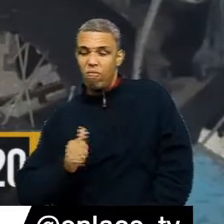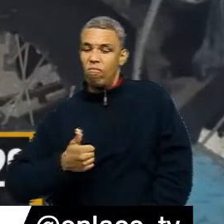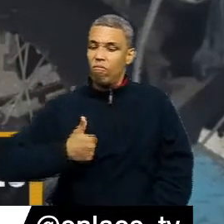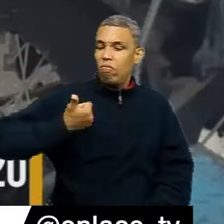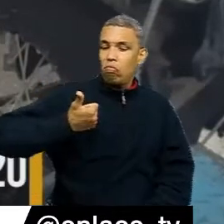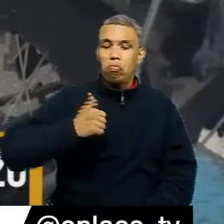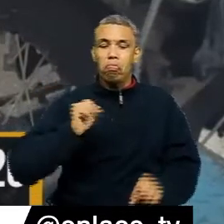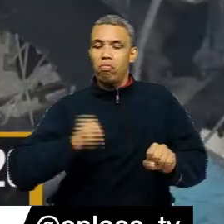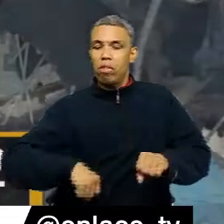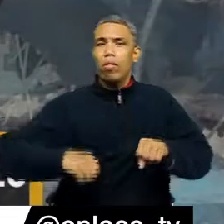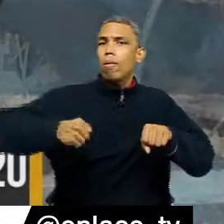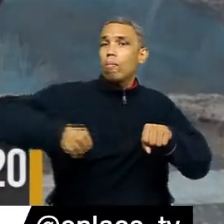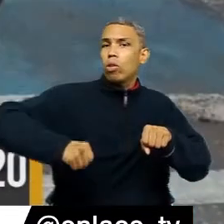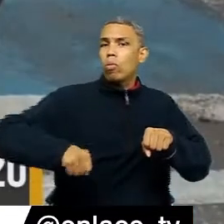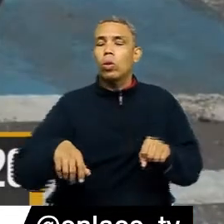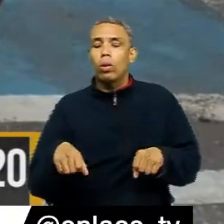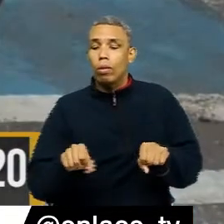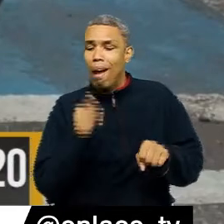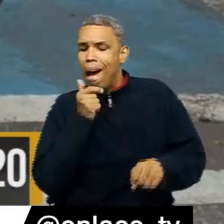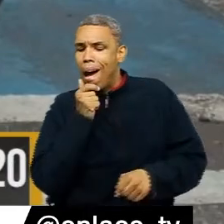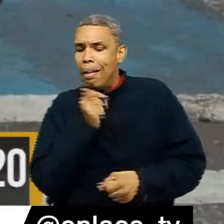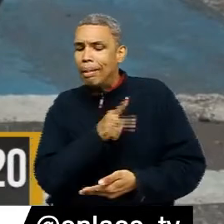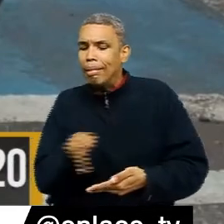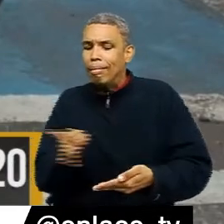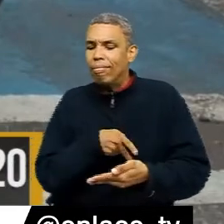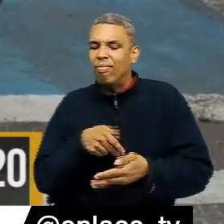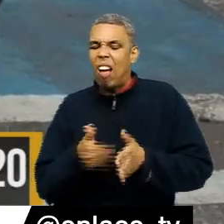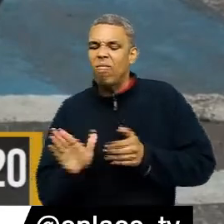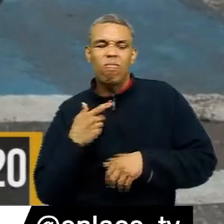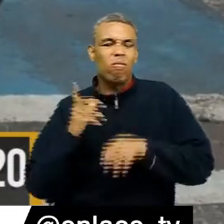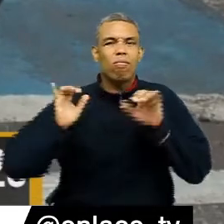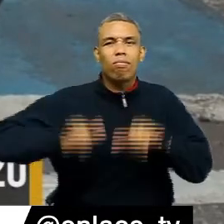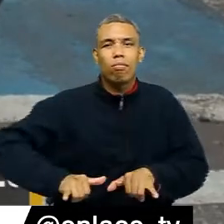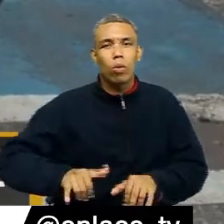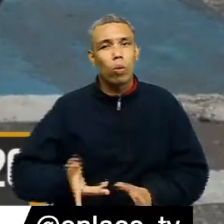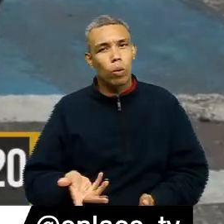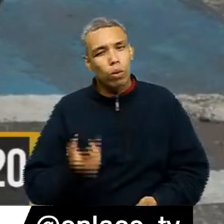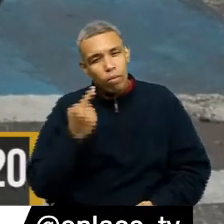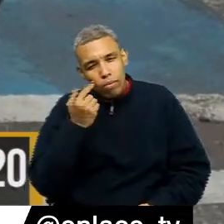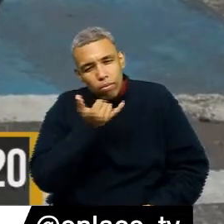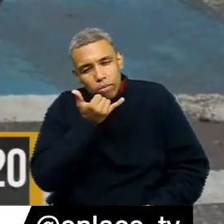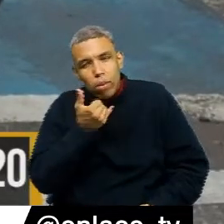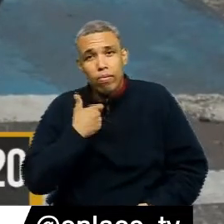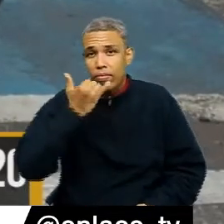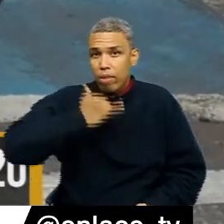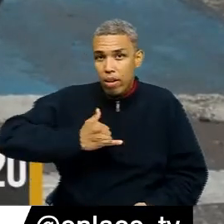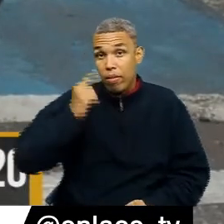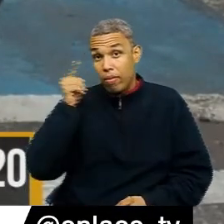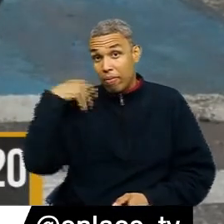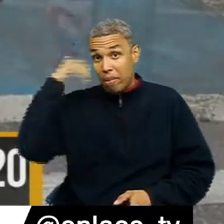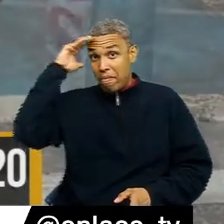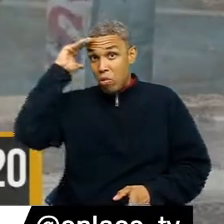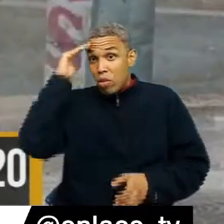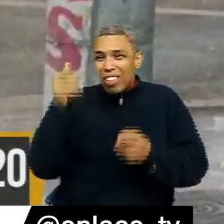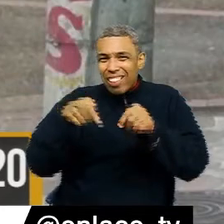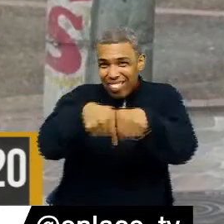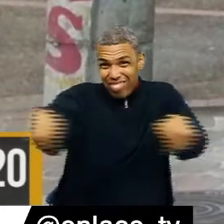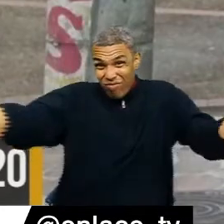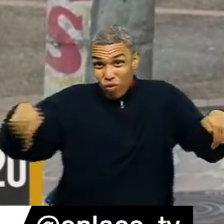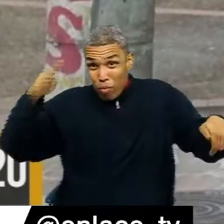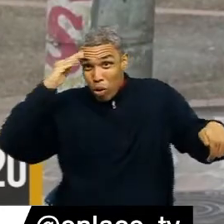policía estacionados en sitios no permitidos. El primero en inmediaciones de las oficinas de la Inspección de Tránsito y Transporte, en una